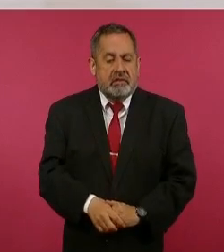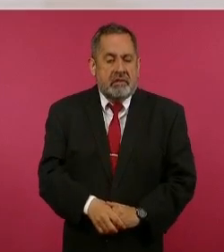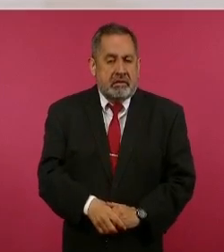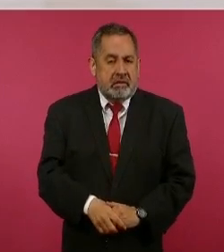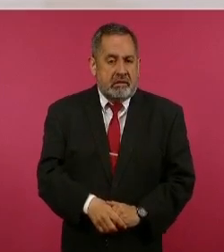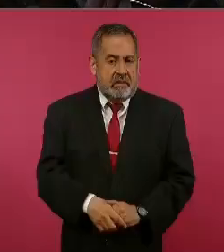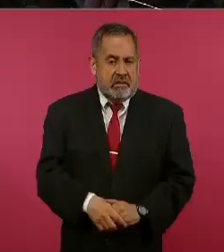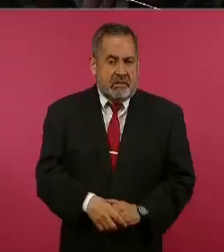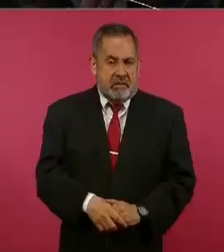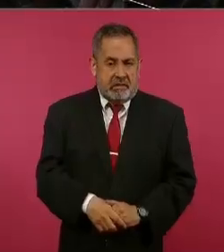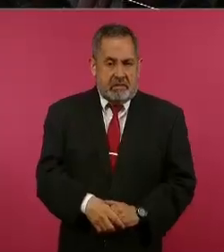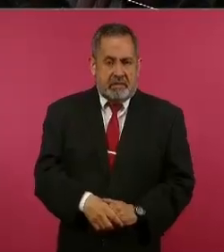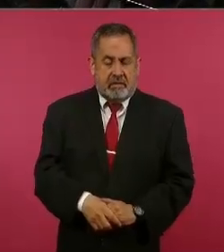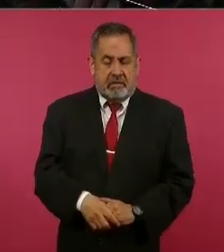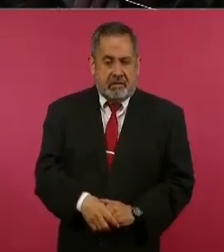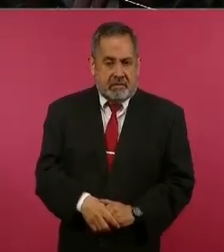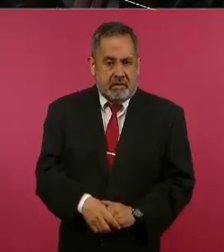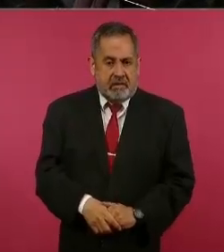Entonces van